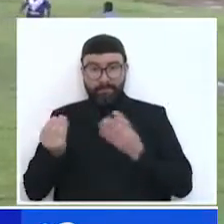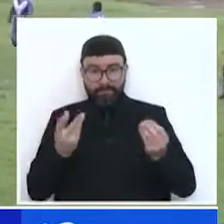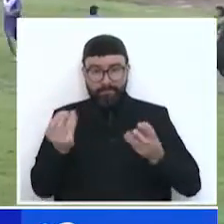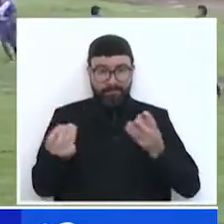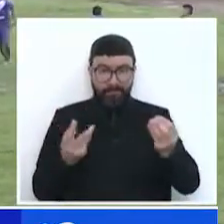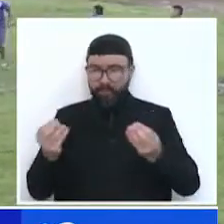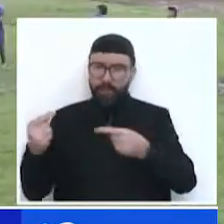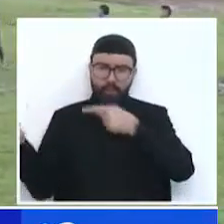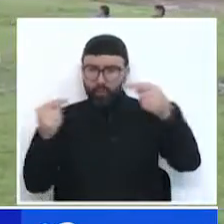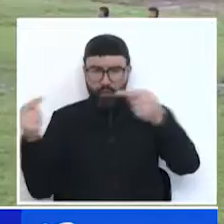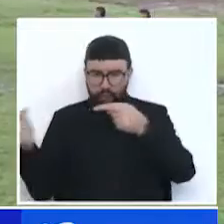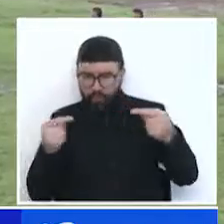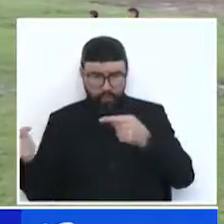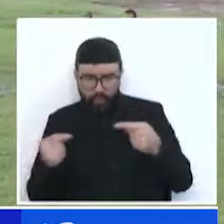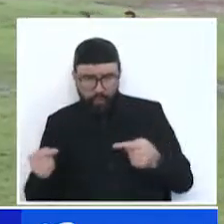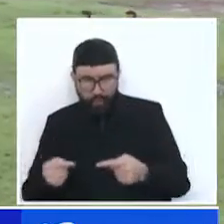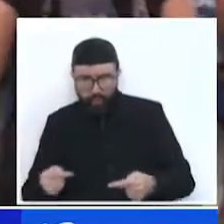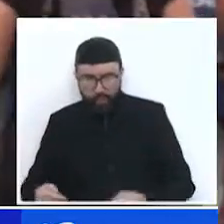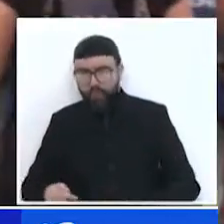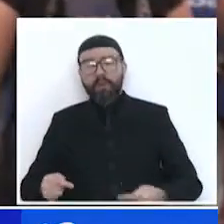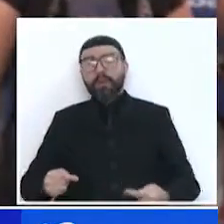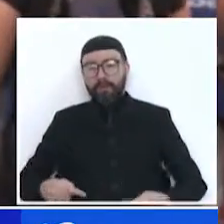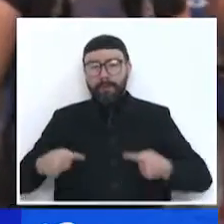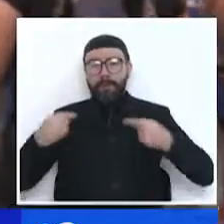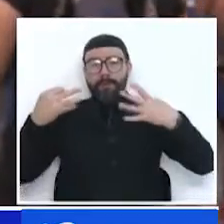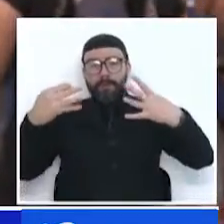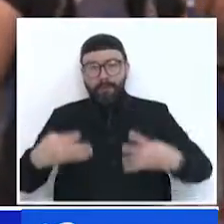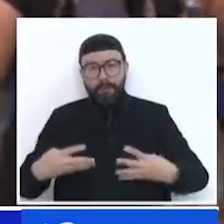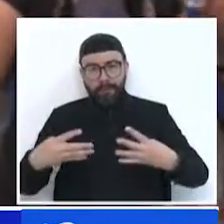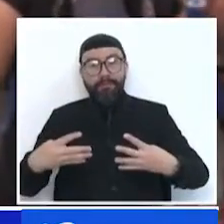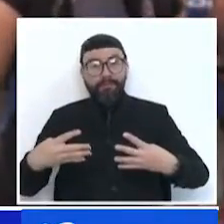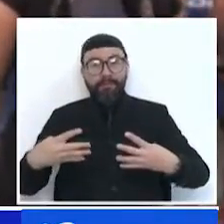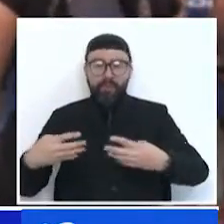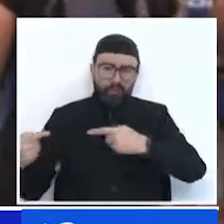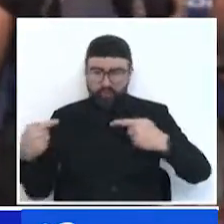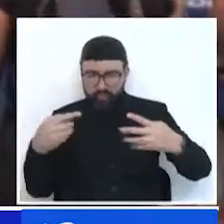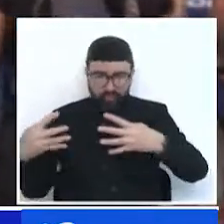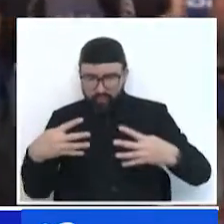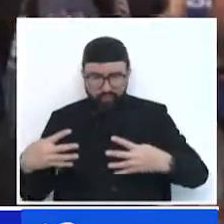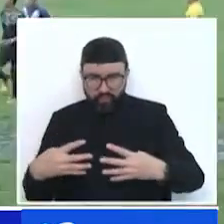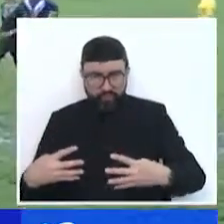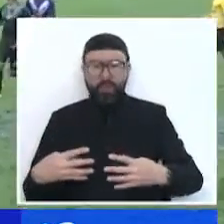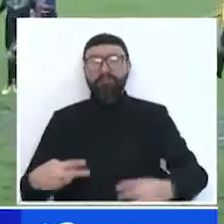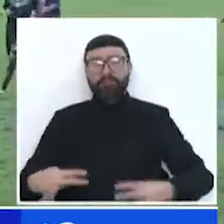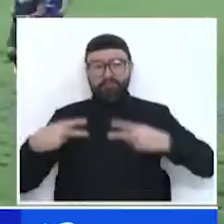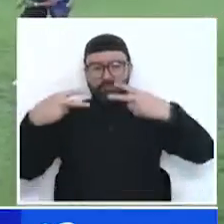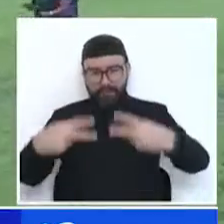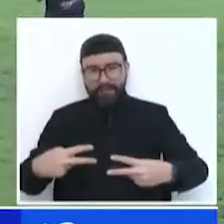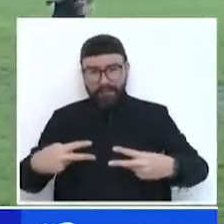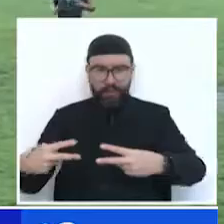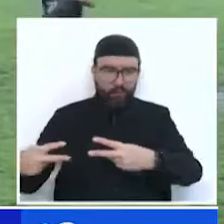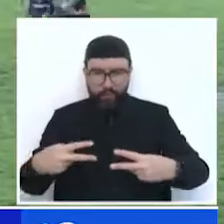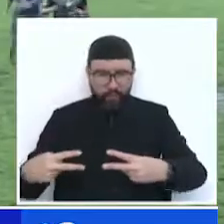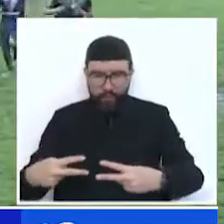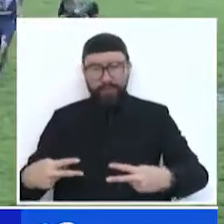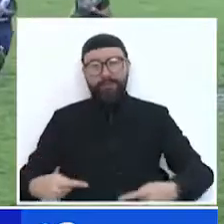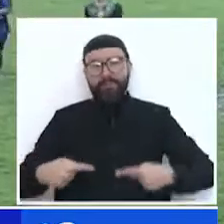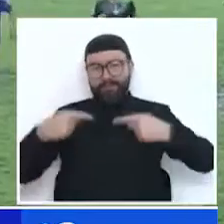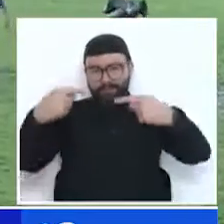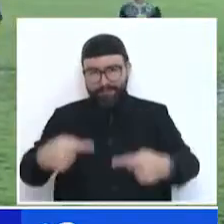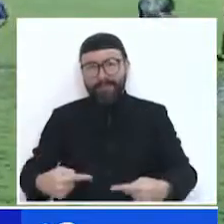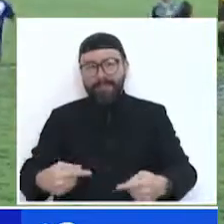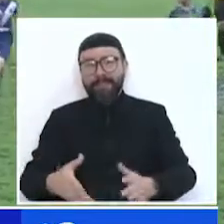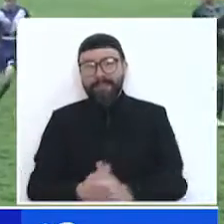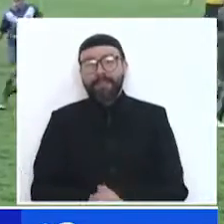contra todos a una sola vuelta, donde clasificaron los primeros 8. Ahí jugamos a muerte súbita y llegamos al cuadrangular y la gran final.